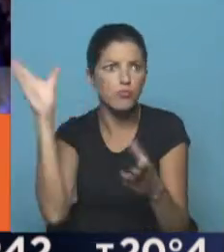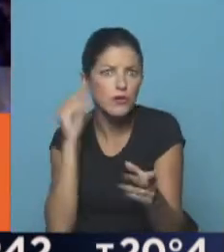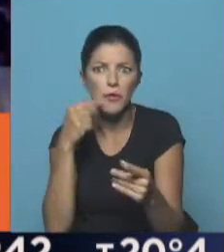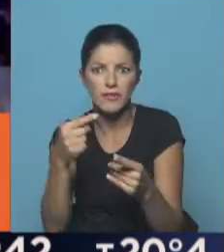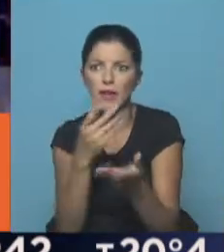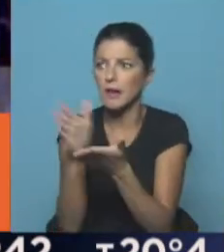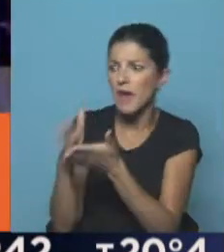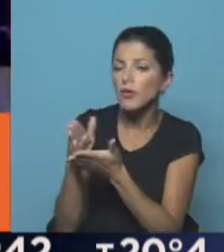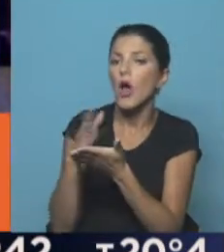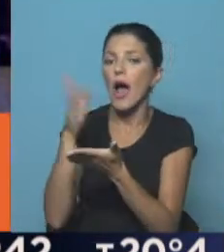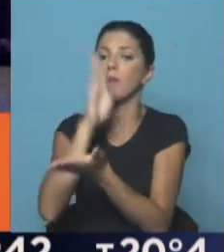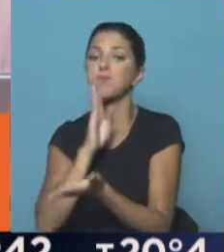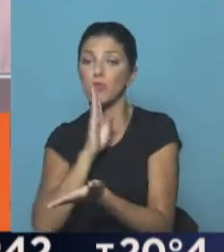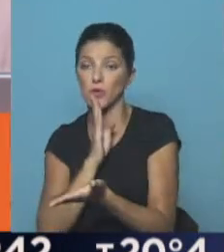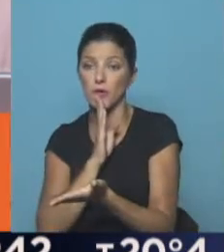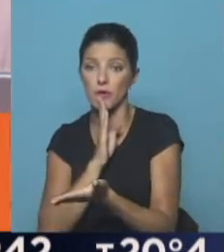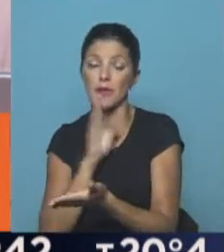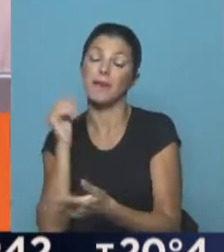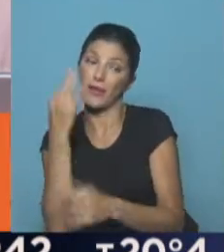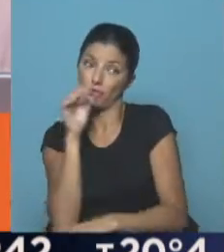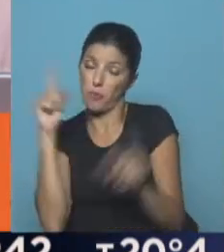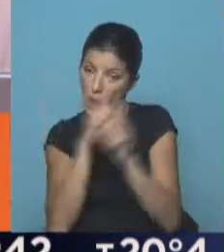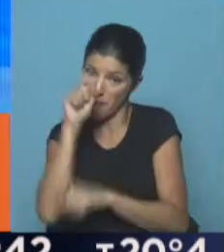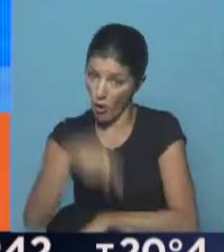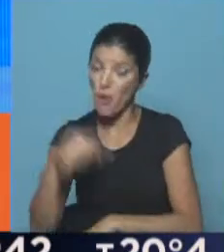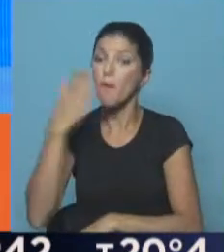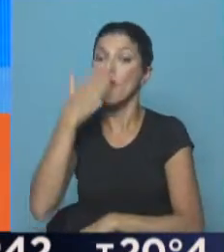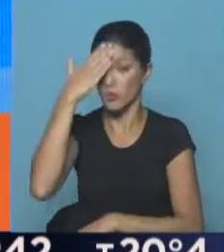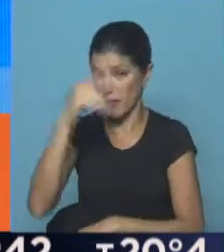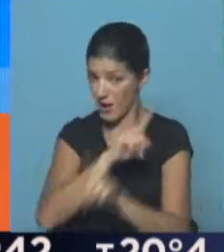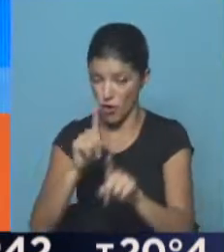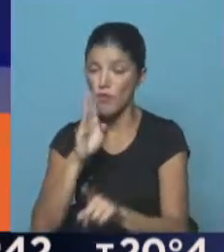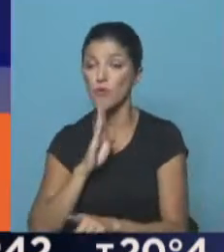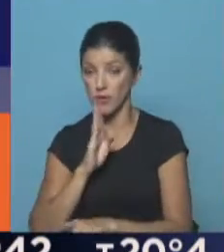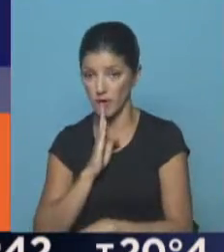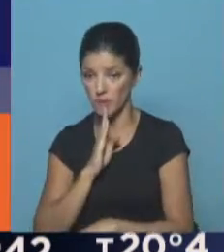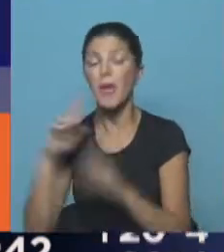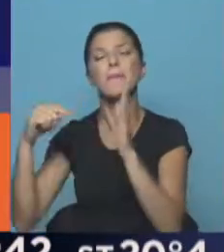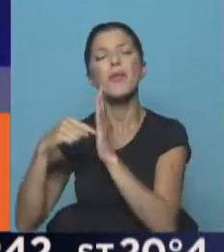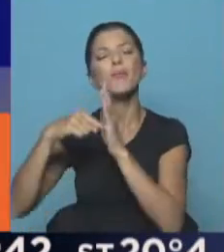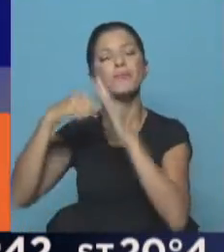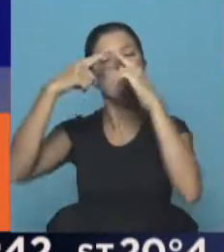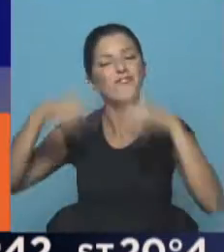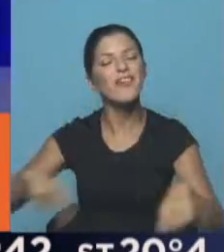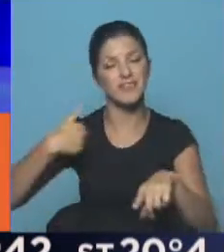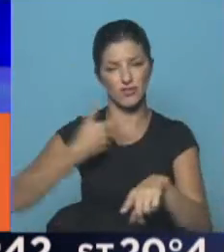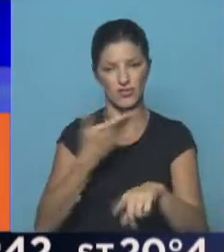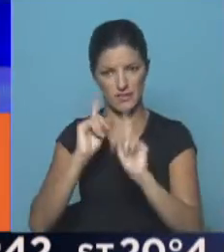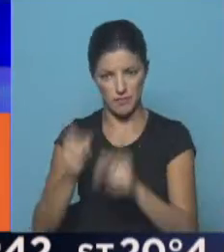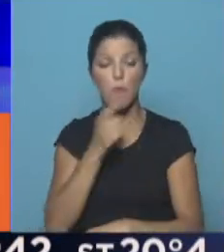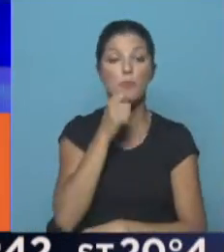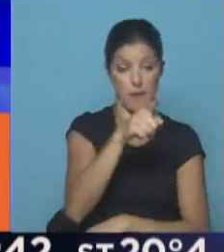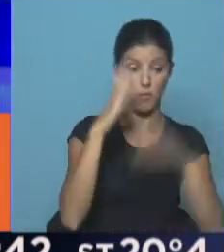los judíos, son los musulmanes, digamos. Entonces, me parece, y también sociedades diferentes, ¿no? La sociedad holandesa, uno piensa en Ámsterdam,